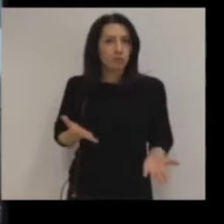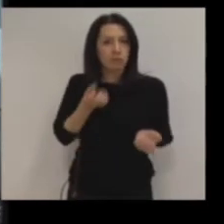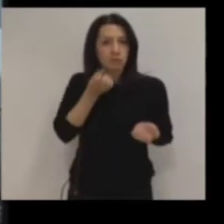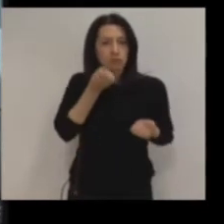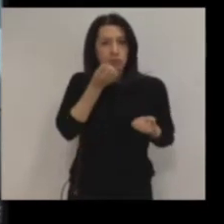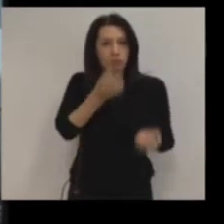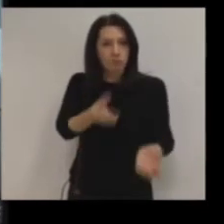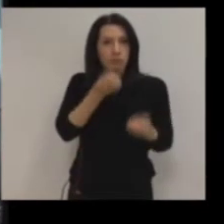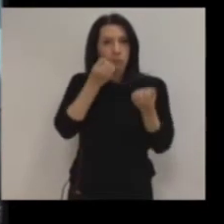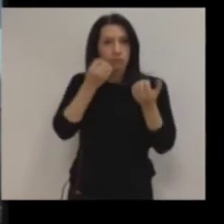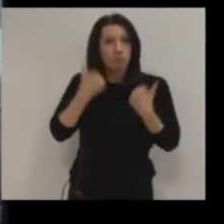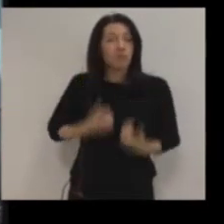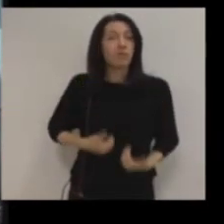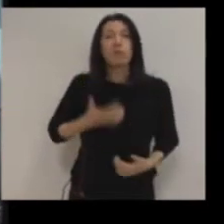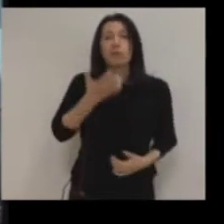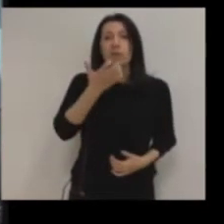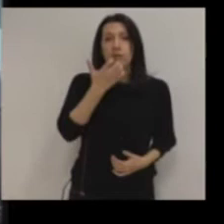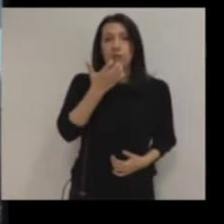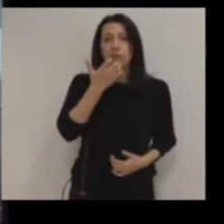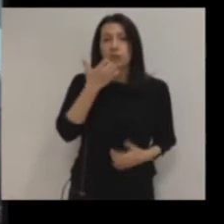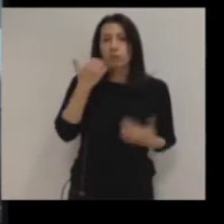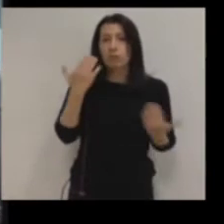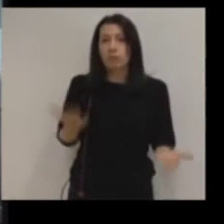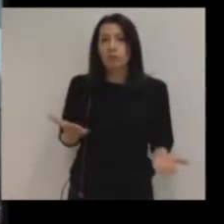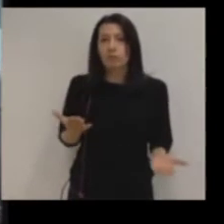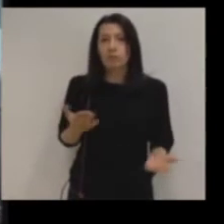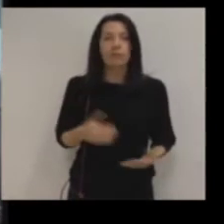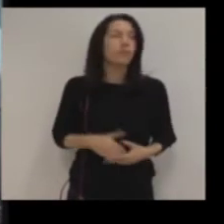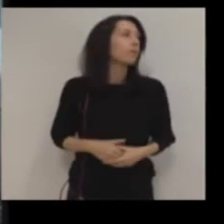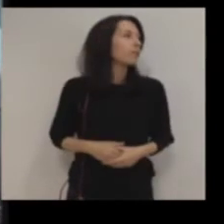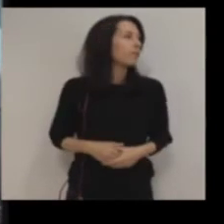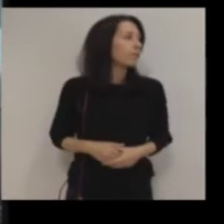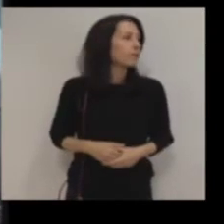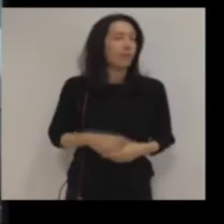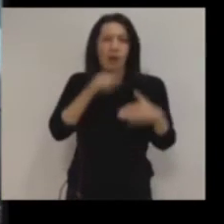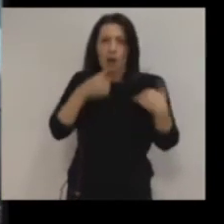nosotros, y un ejemplo es este que he puesto. Ahora ya dejo hablar a Javier.